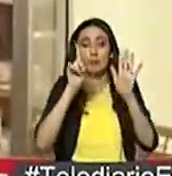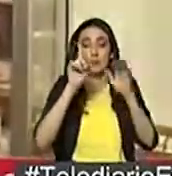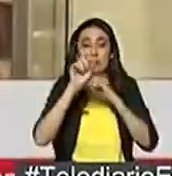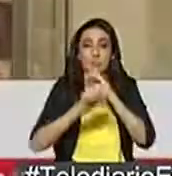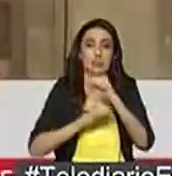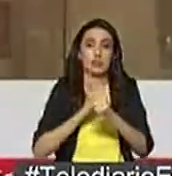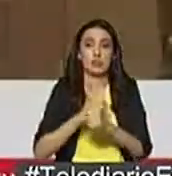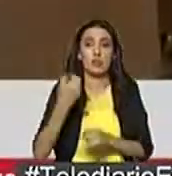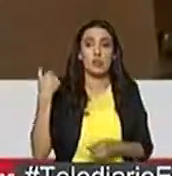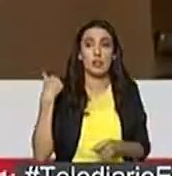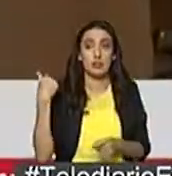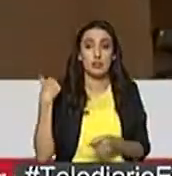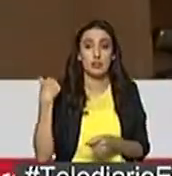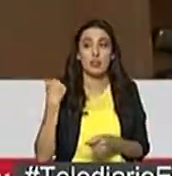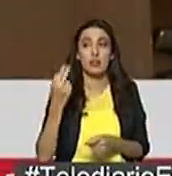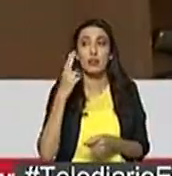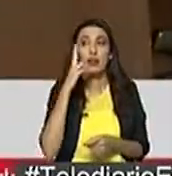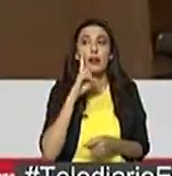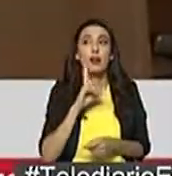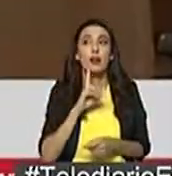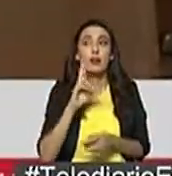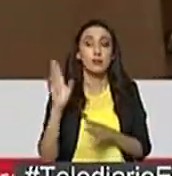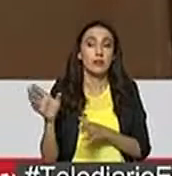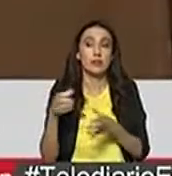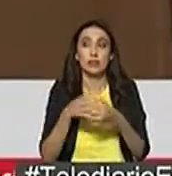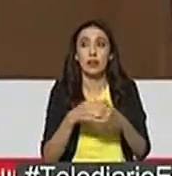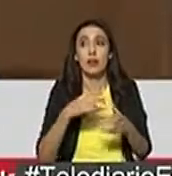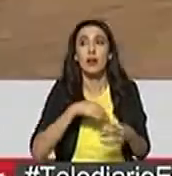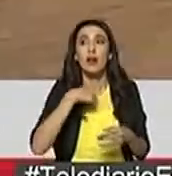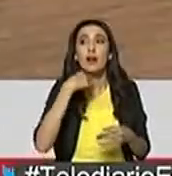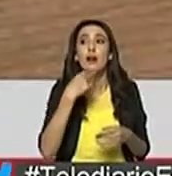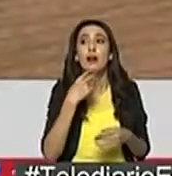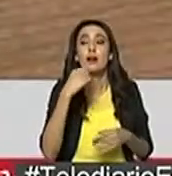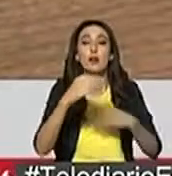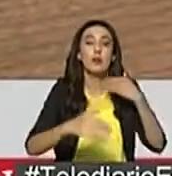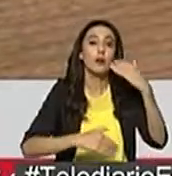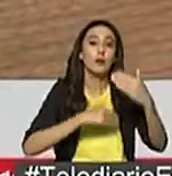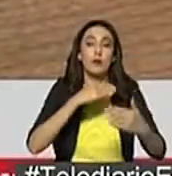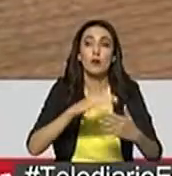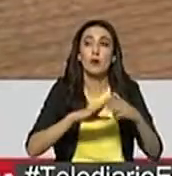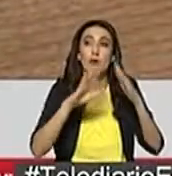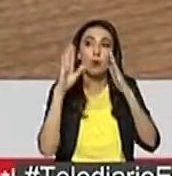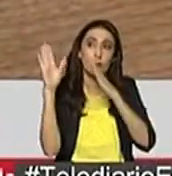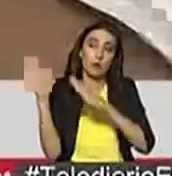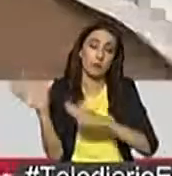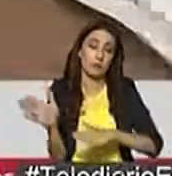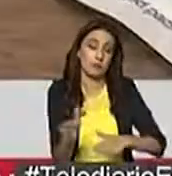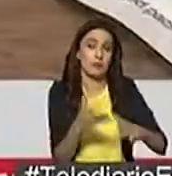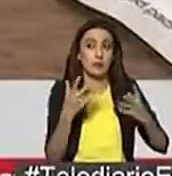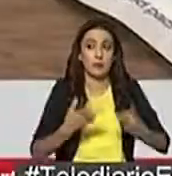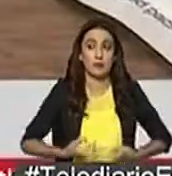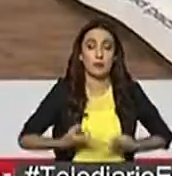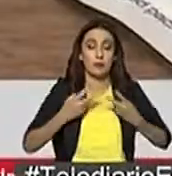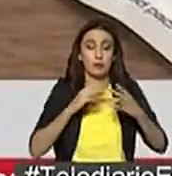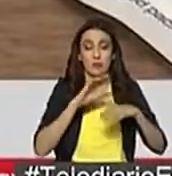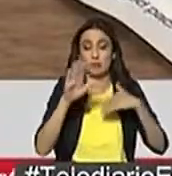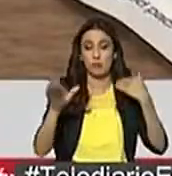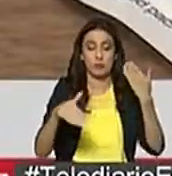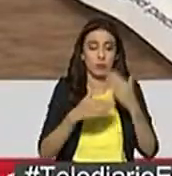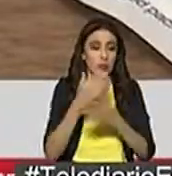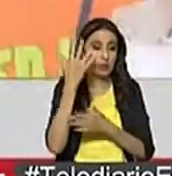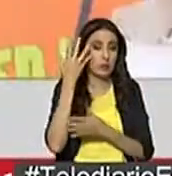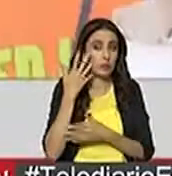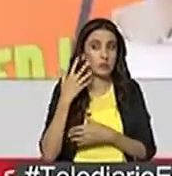sufre diabetes. Milton, con lágrimas en los ojos y con la voz entrecortada, cuenta el viacrucis que tiene que vivir día a día con una